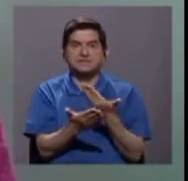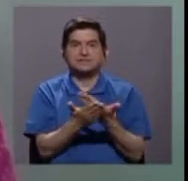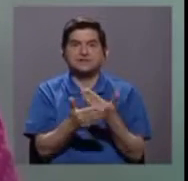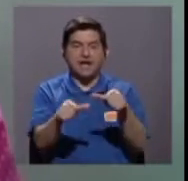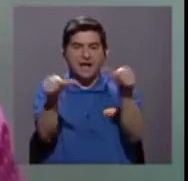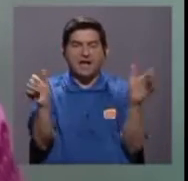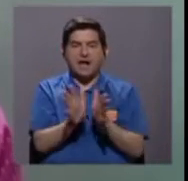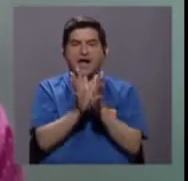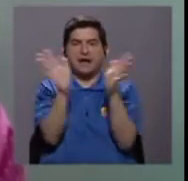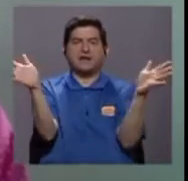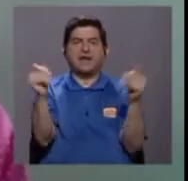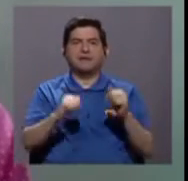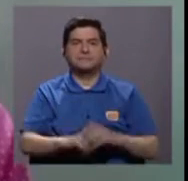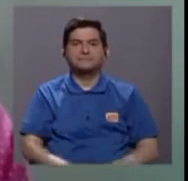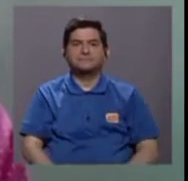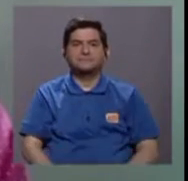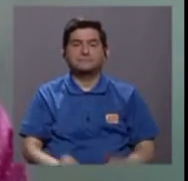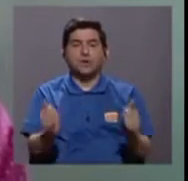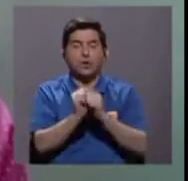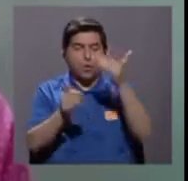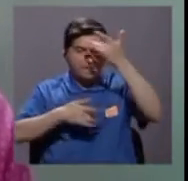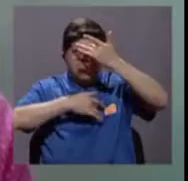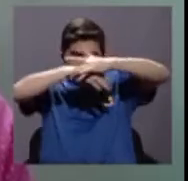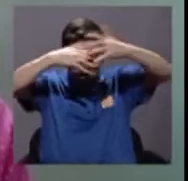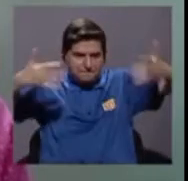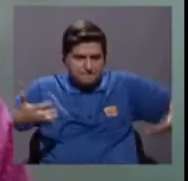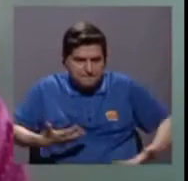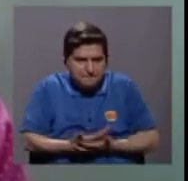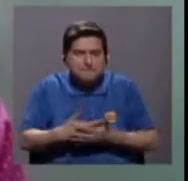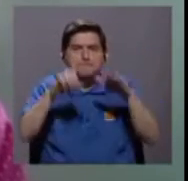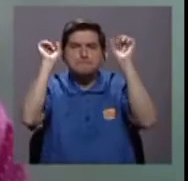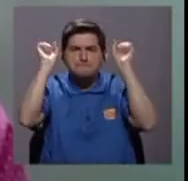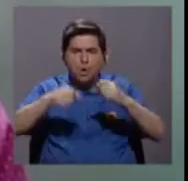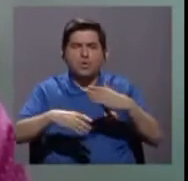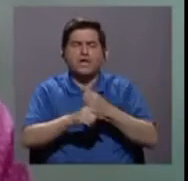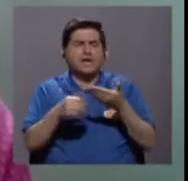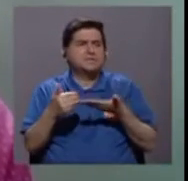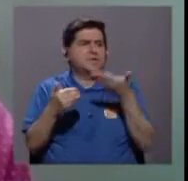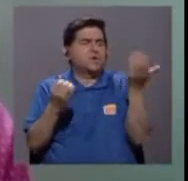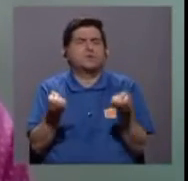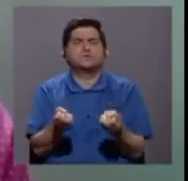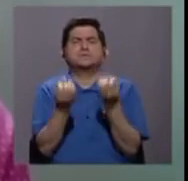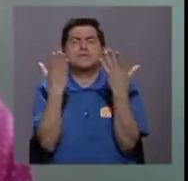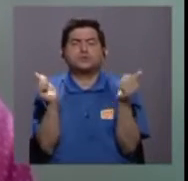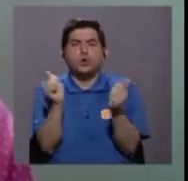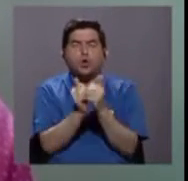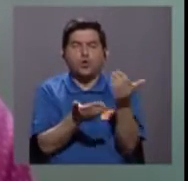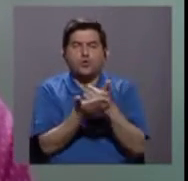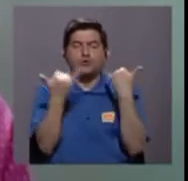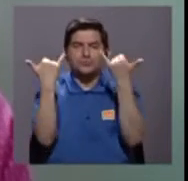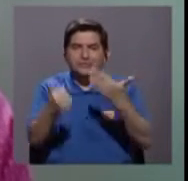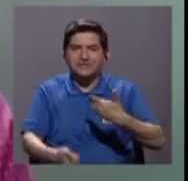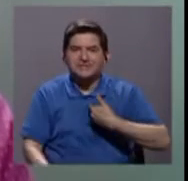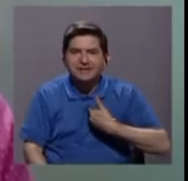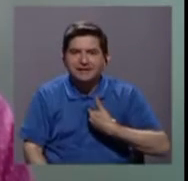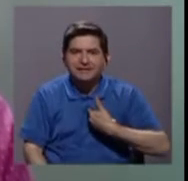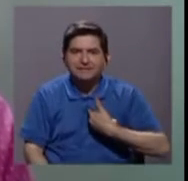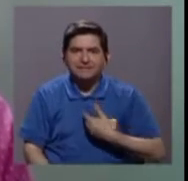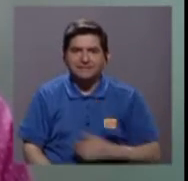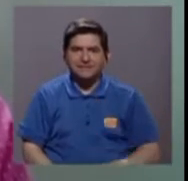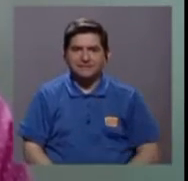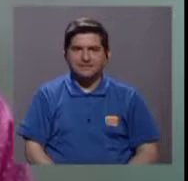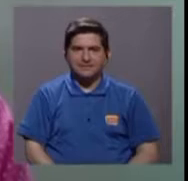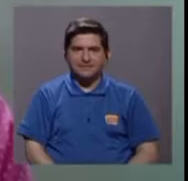sector público ha demostrado con la pandemia que se podían hacer muchas cosas con los recursos que ya teníamos. Y